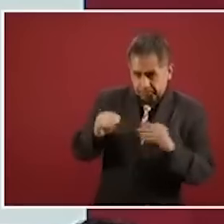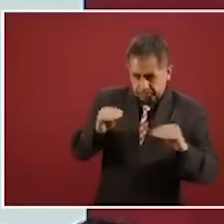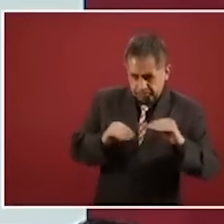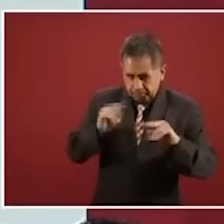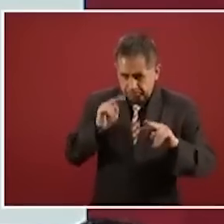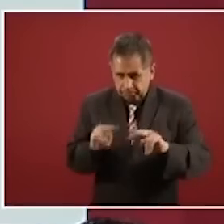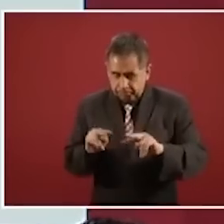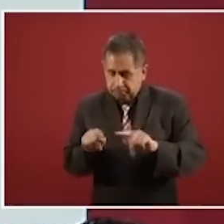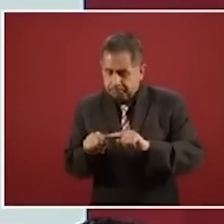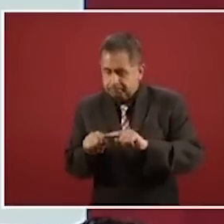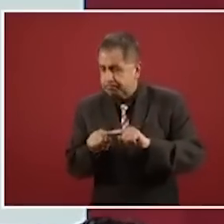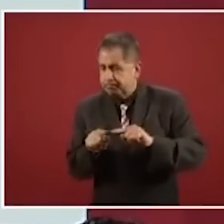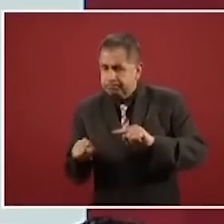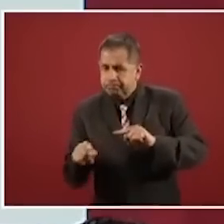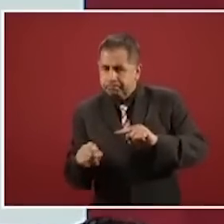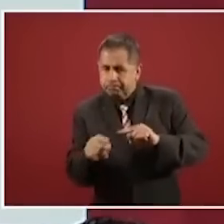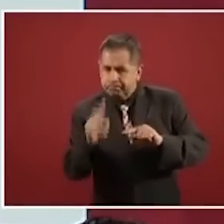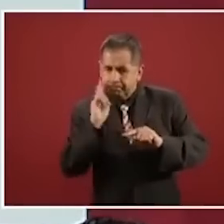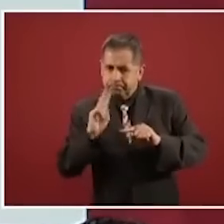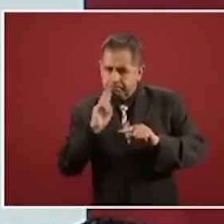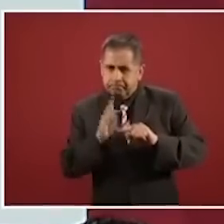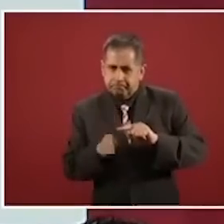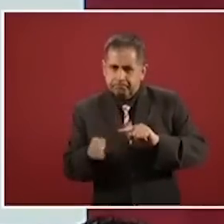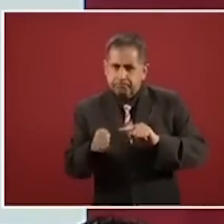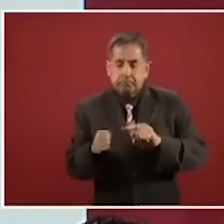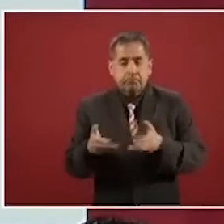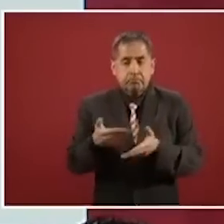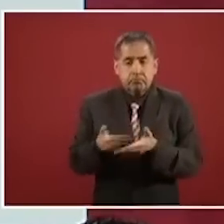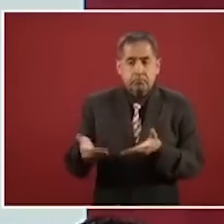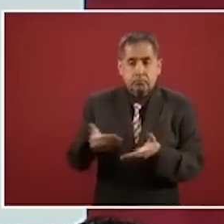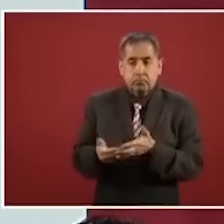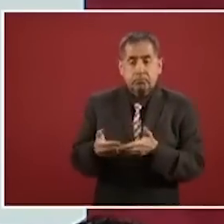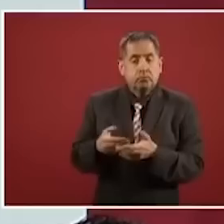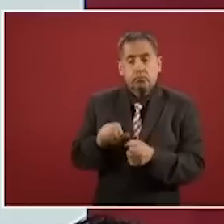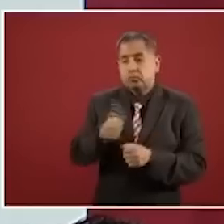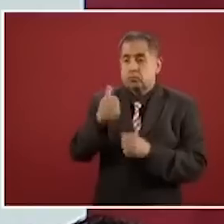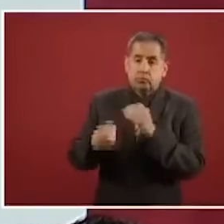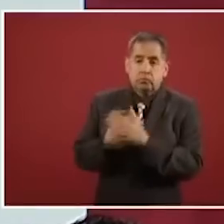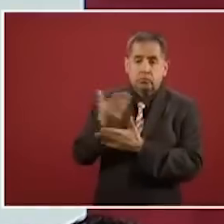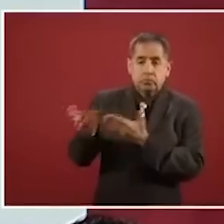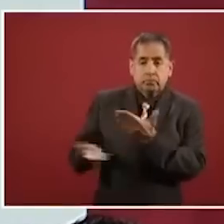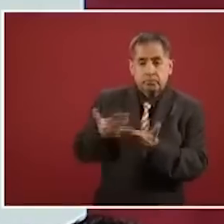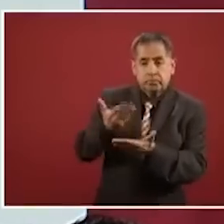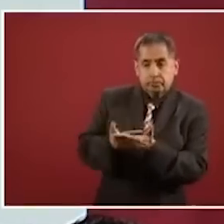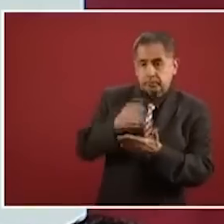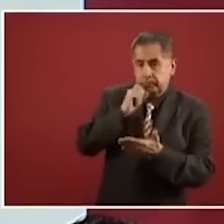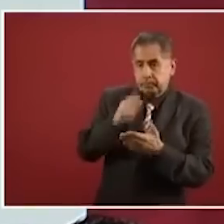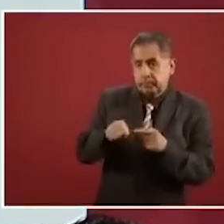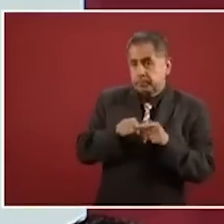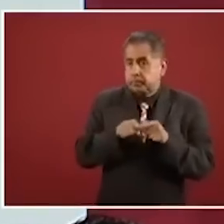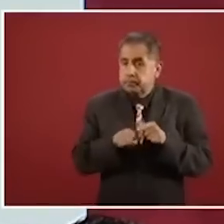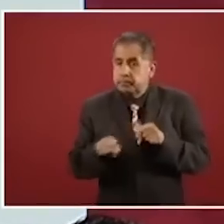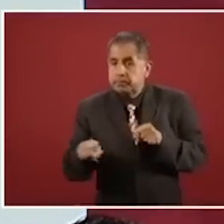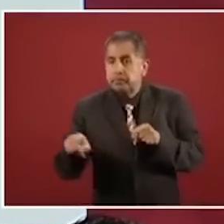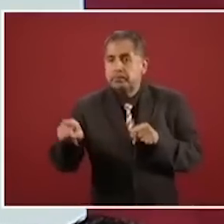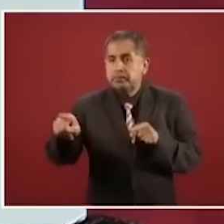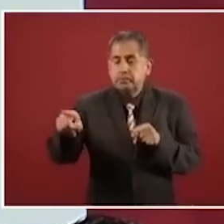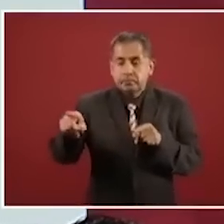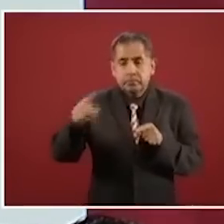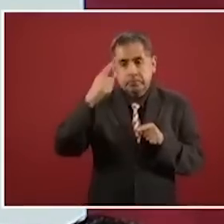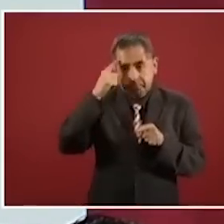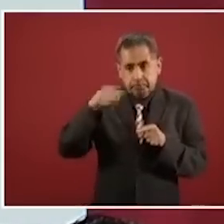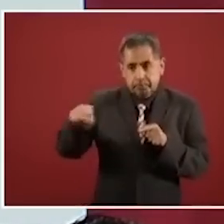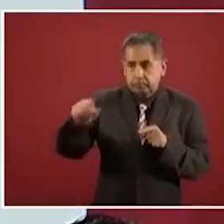de este otro tramo. Y en la actualidad tenemos una propuesta no solicitada que ya lleva un desarrollo muy avanzado del